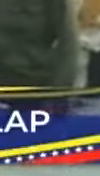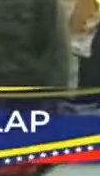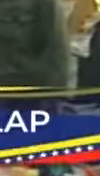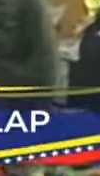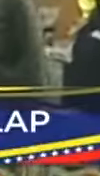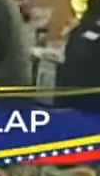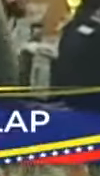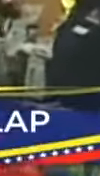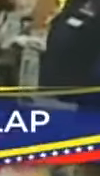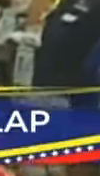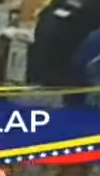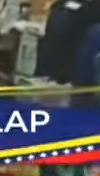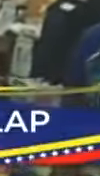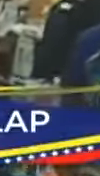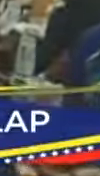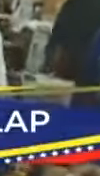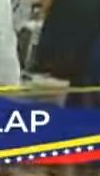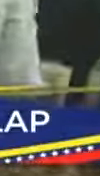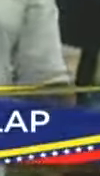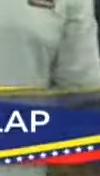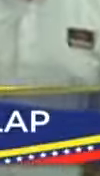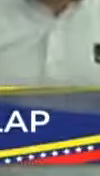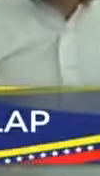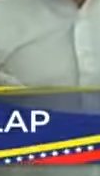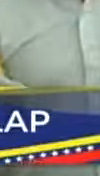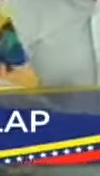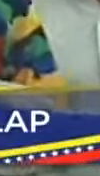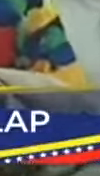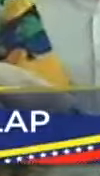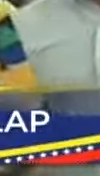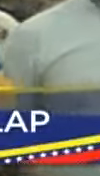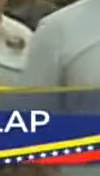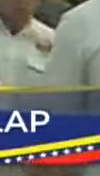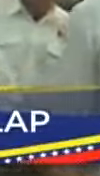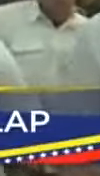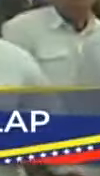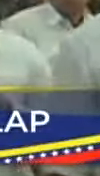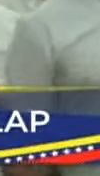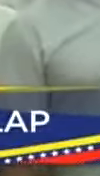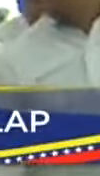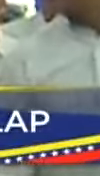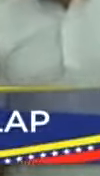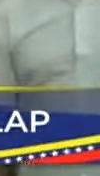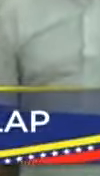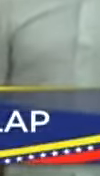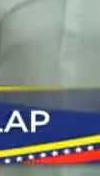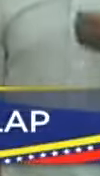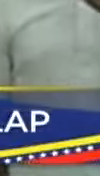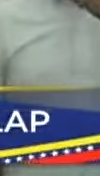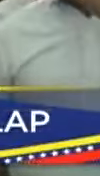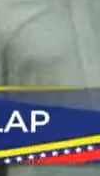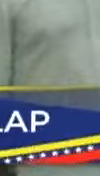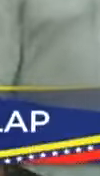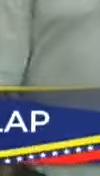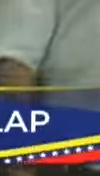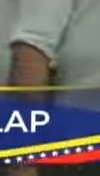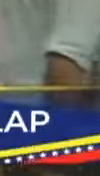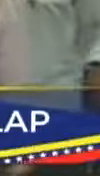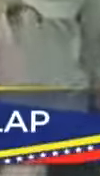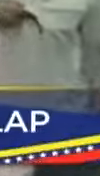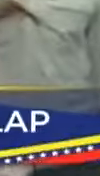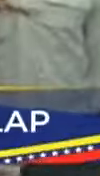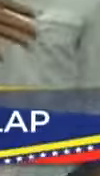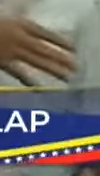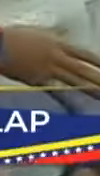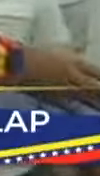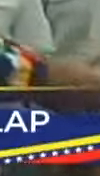acá en el estado Guárico. También vemos allí que comparte el jefe de estado con el CLAP del estado Aragua, productor de harina